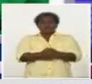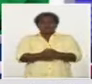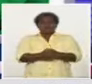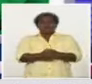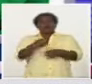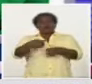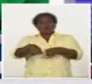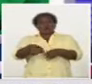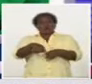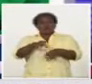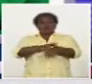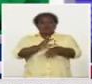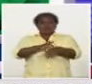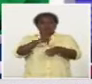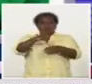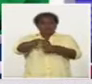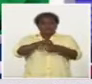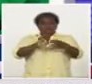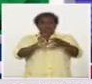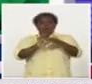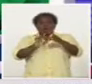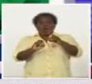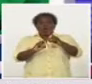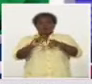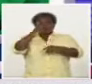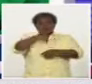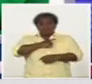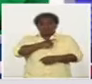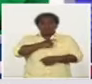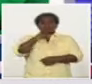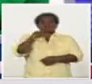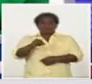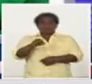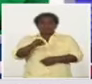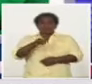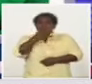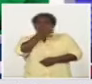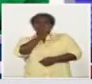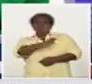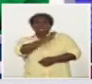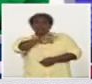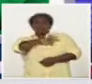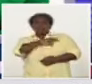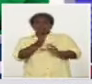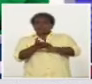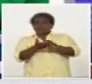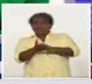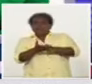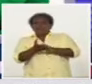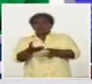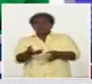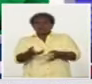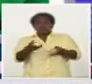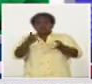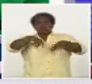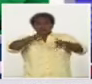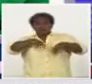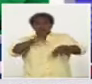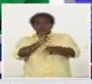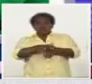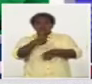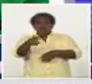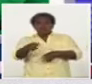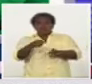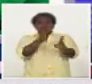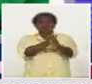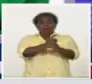asintomática inicialmente. Se estudió precisamente por ser contacto de un caso positivo y se hizo el diagnóstico. Era